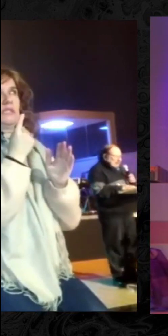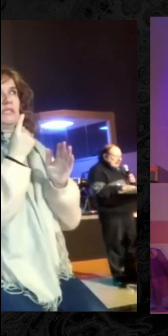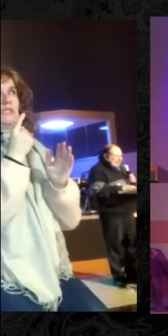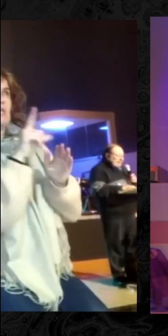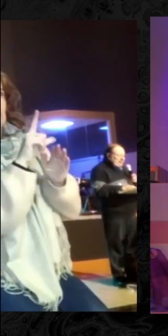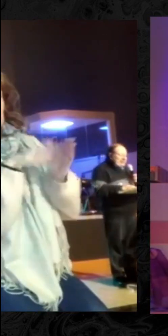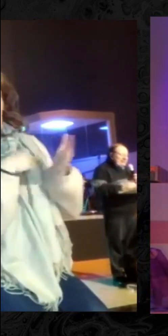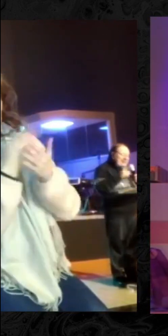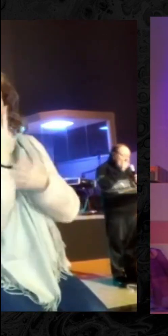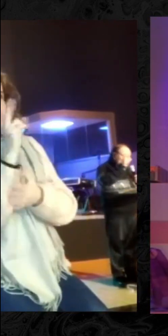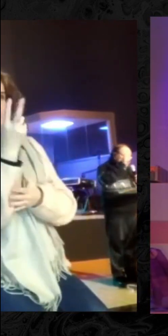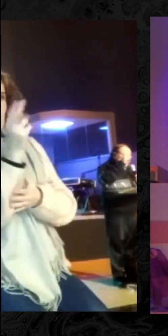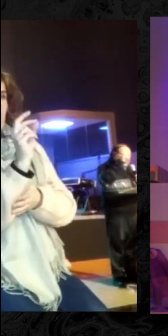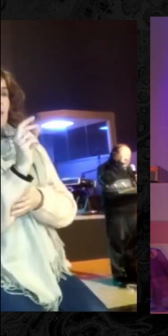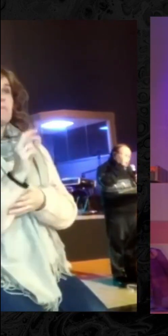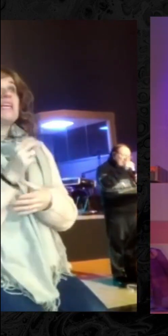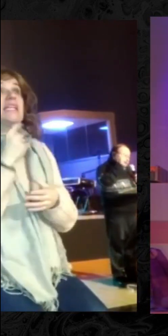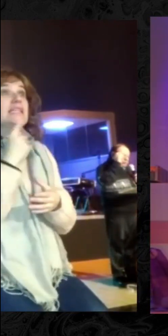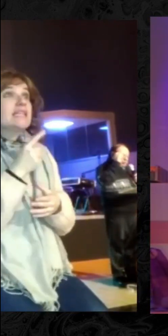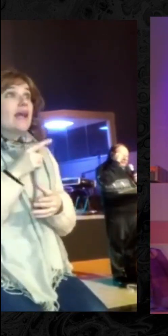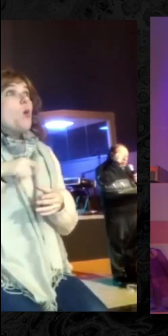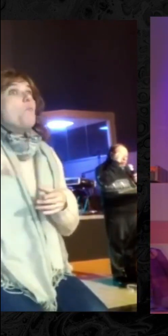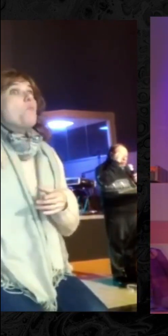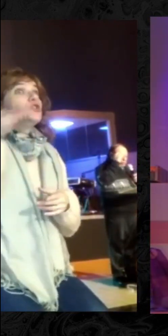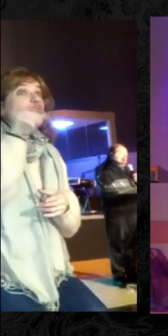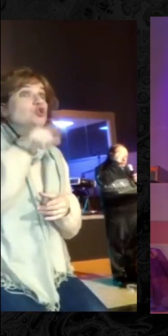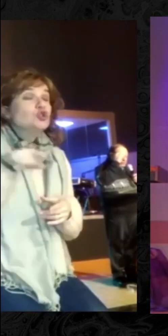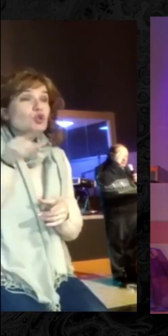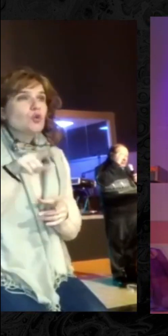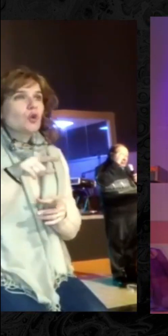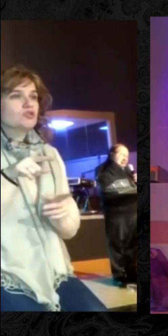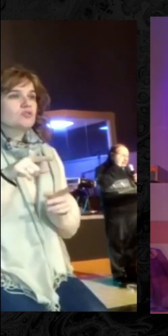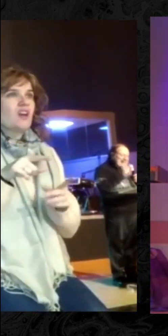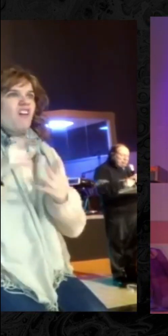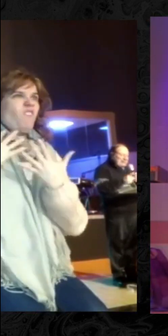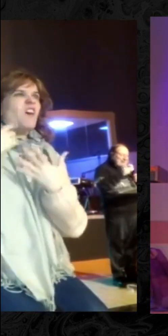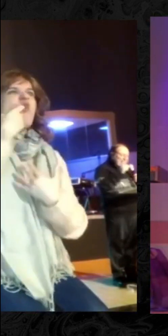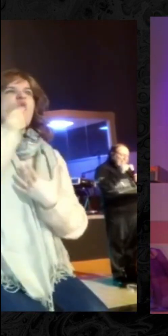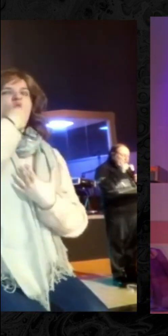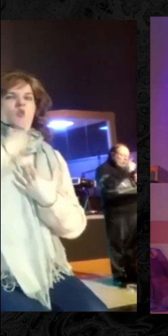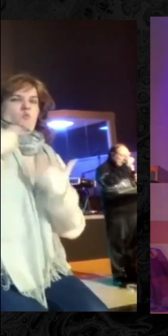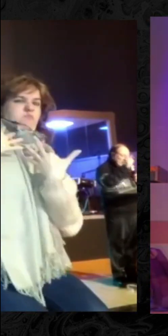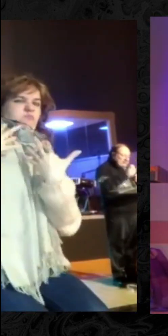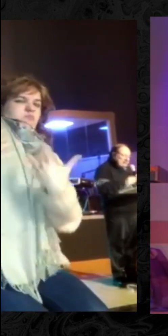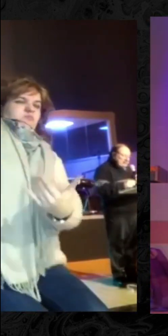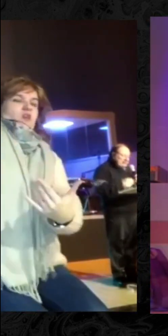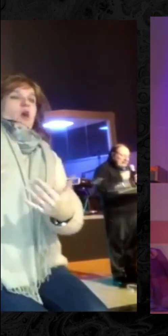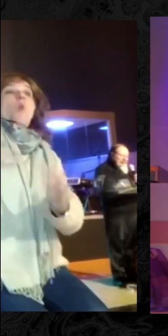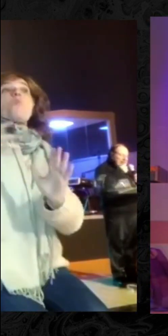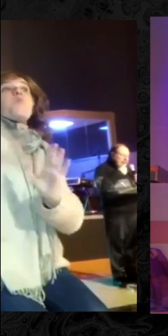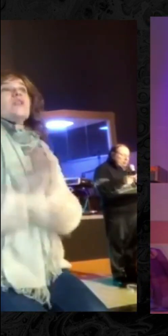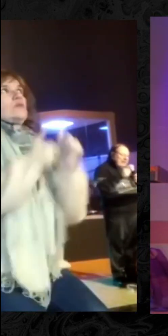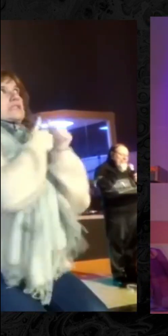20 dice y seréis aborrecidos de todos por causa de mi nombre